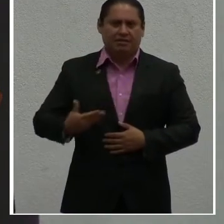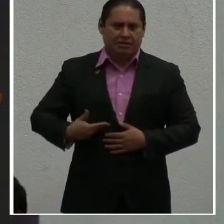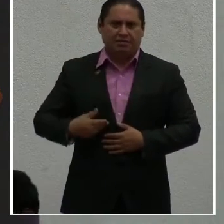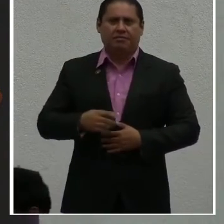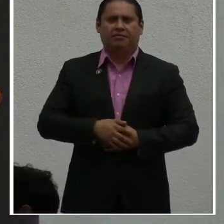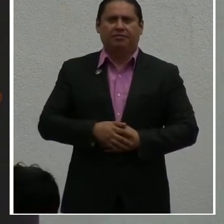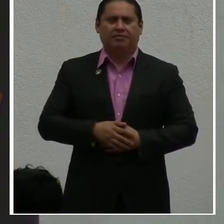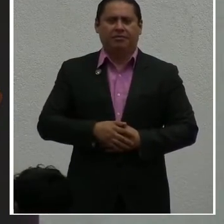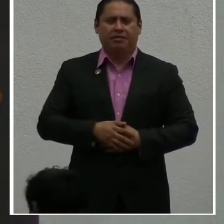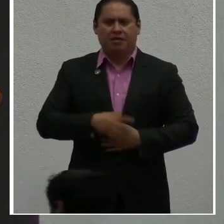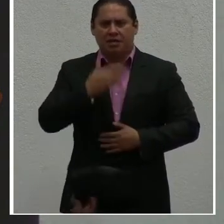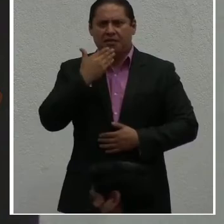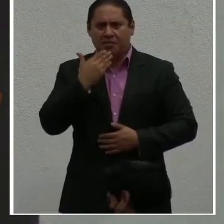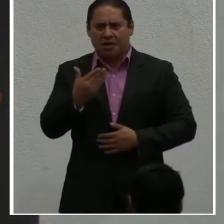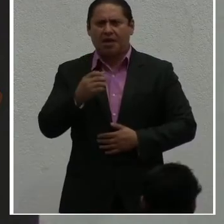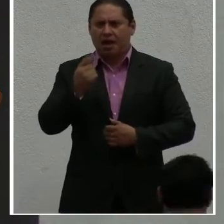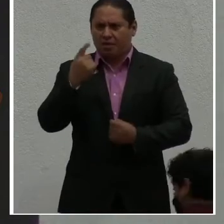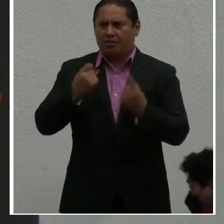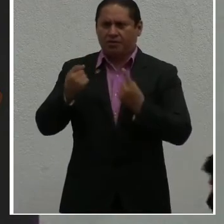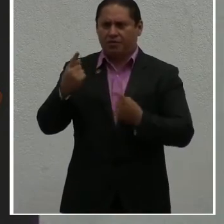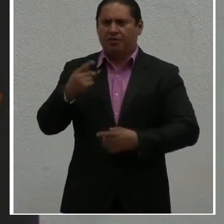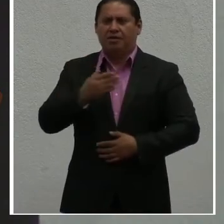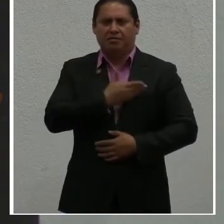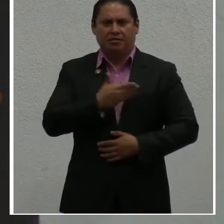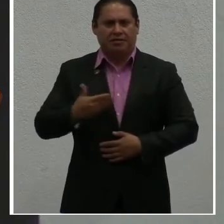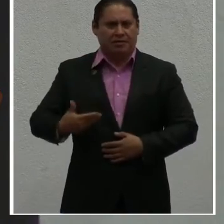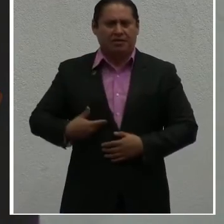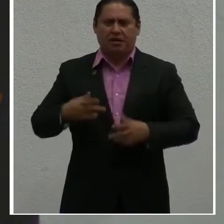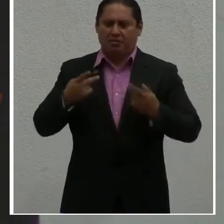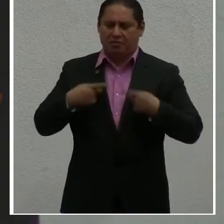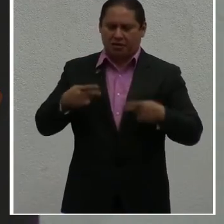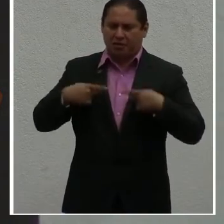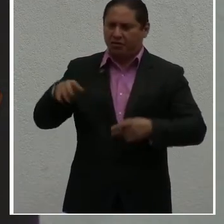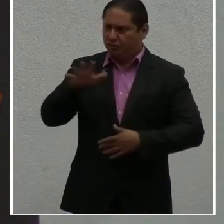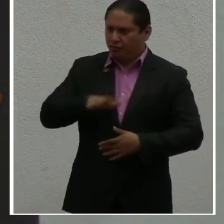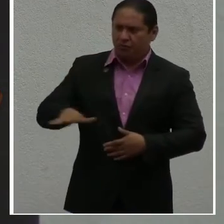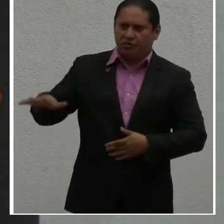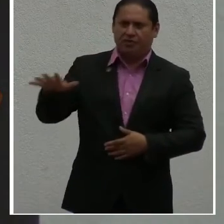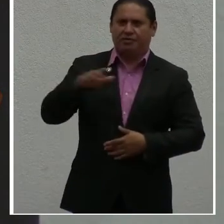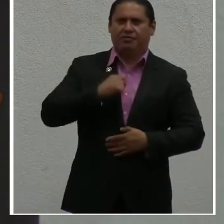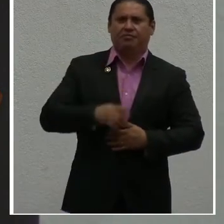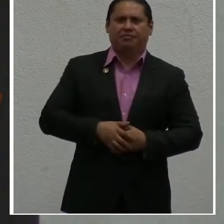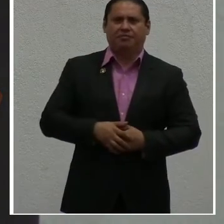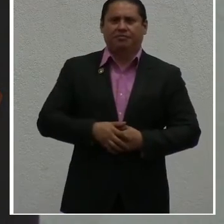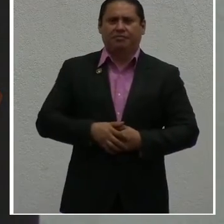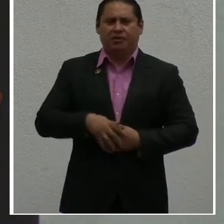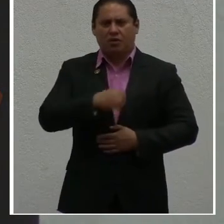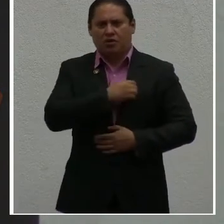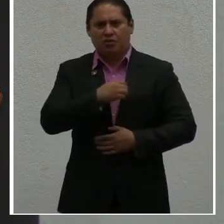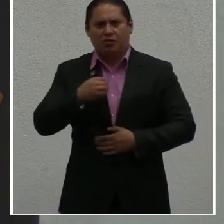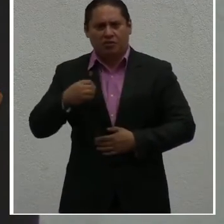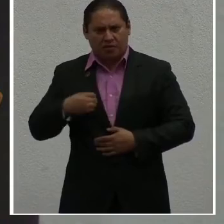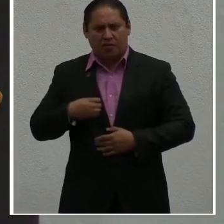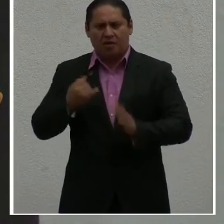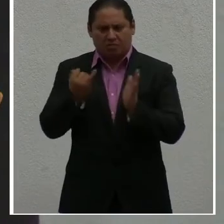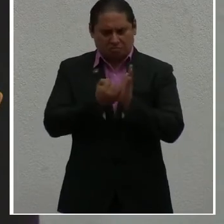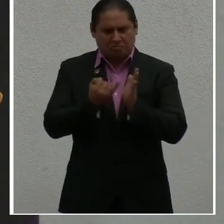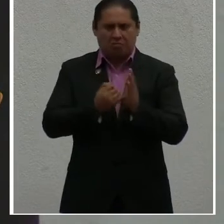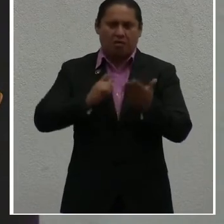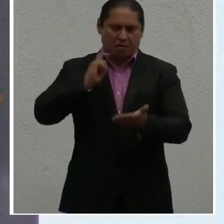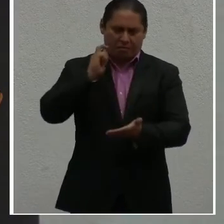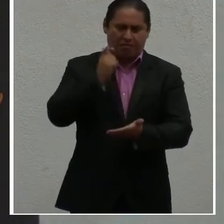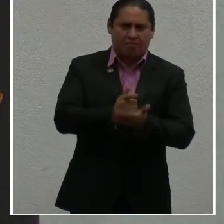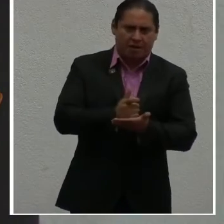buenos presidentes y presidentas, y los ciudadanos y las ciudadanas estamos obligados a contribuir, a